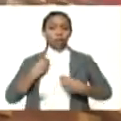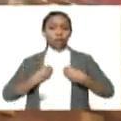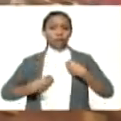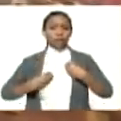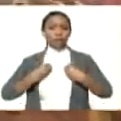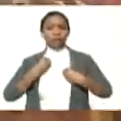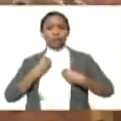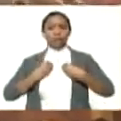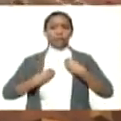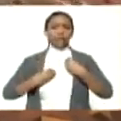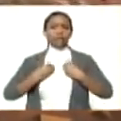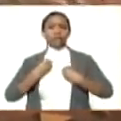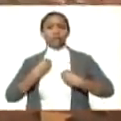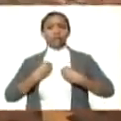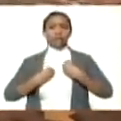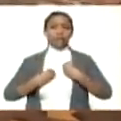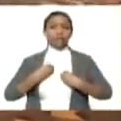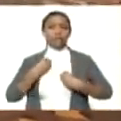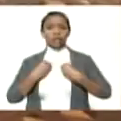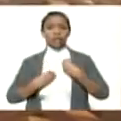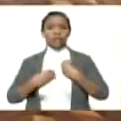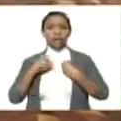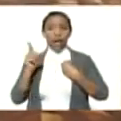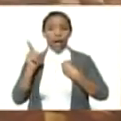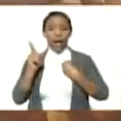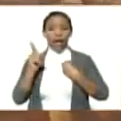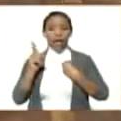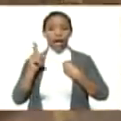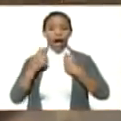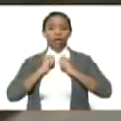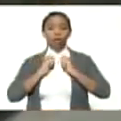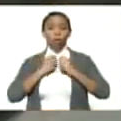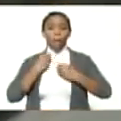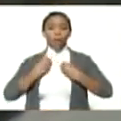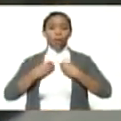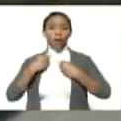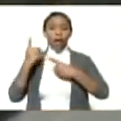preocupación, su